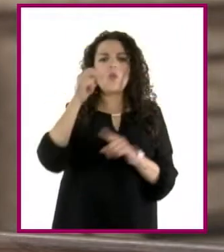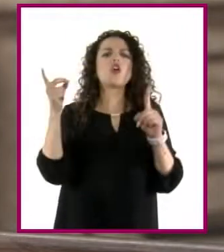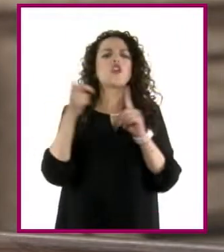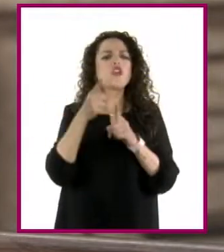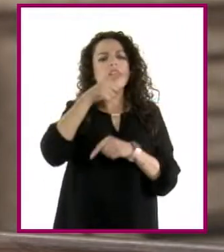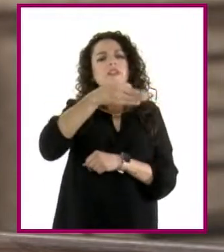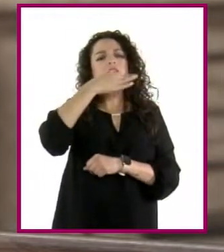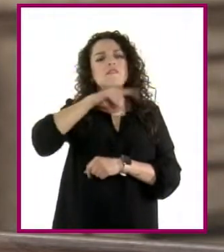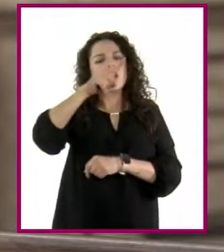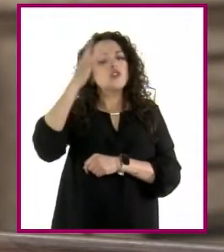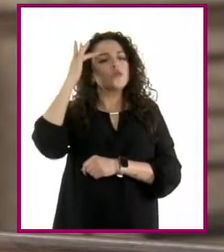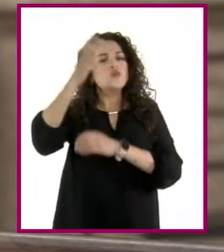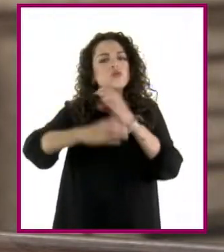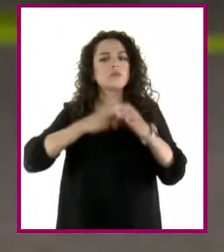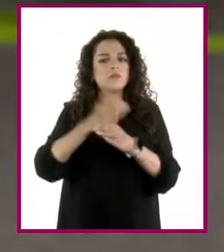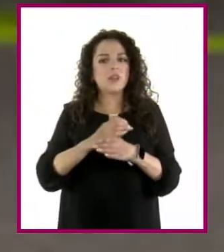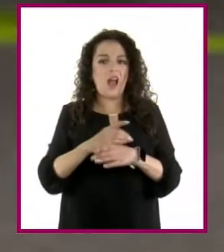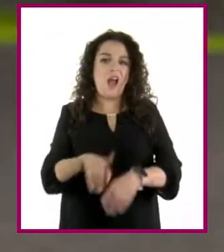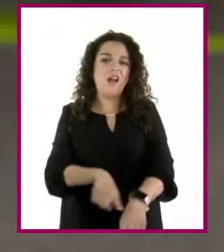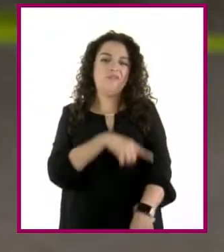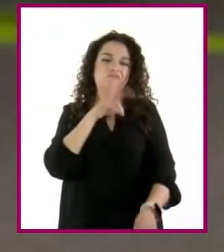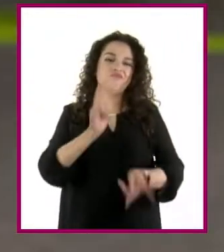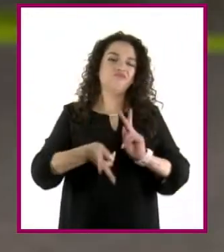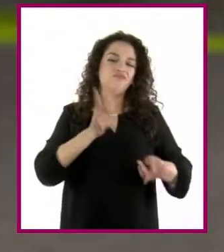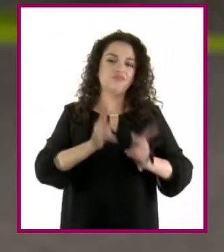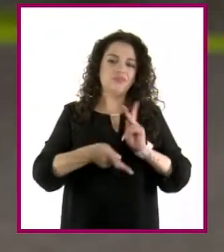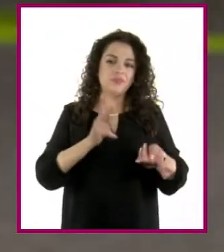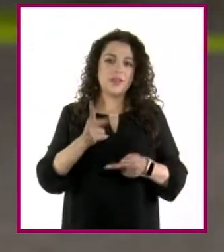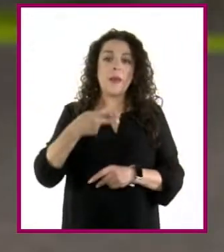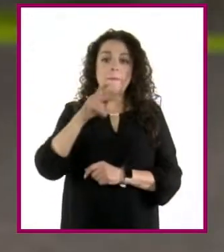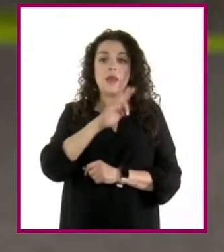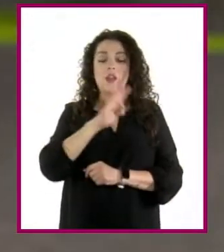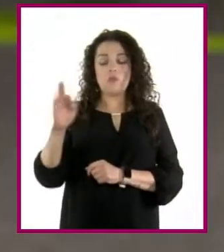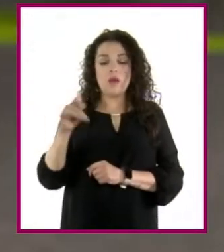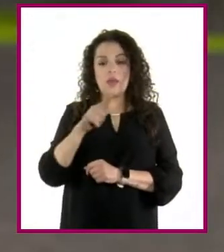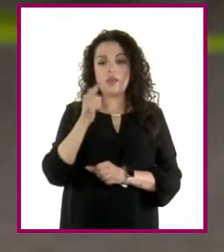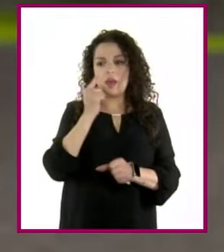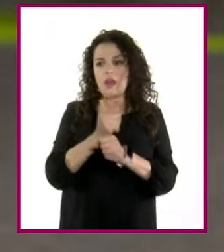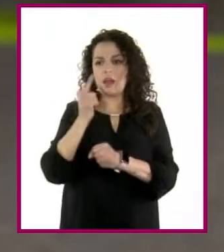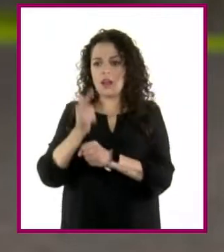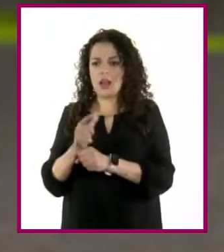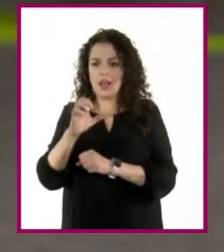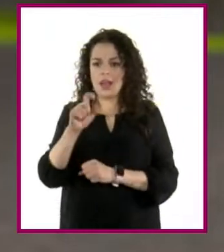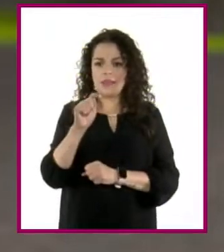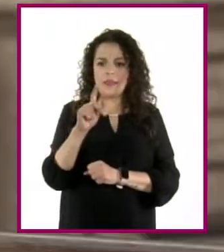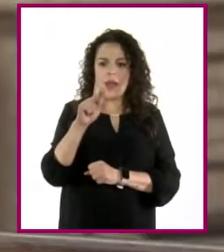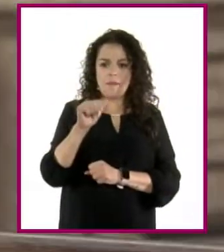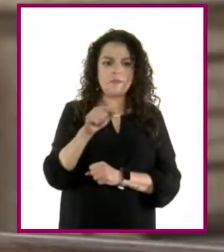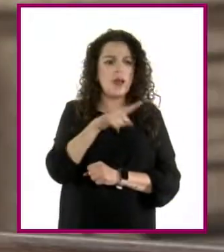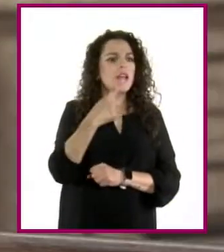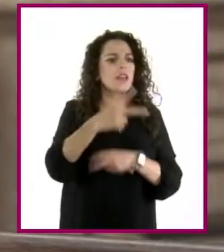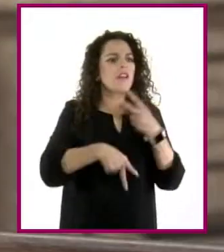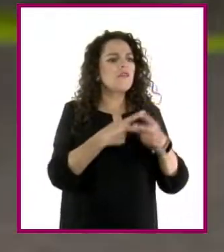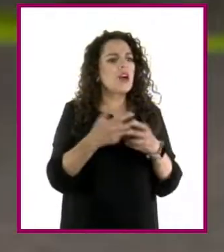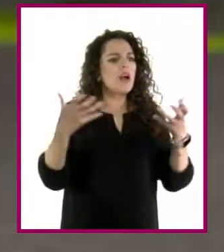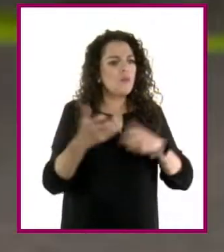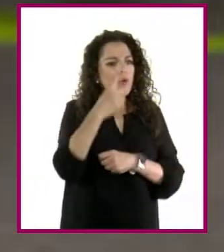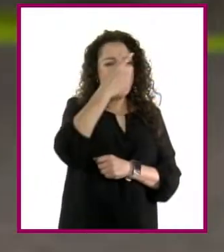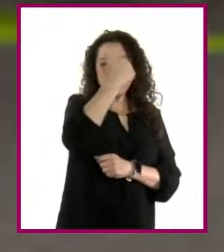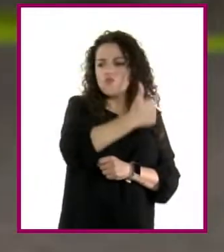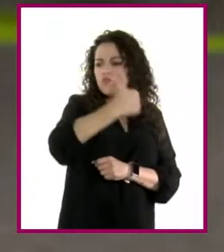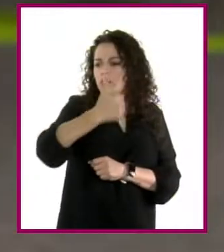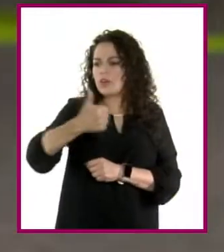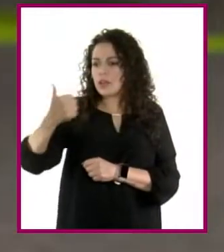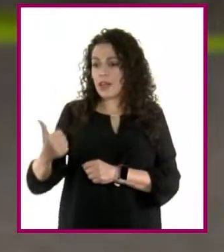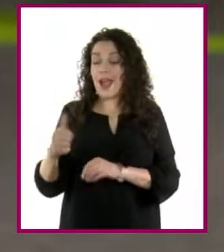Seguro será una plática muy larga, pero podemos identificar etapas y los objetivos de cada una de ellas. En algún momento